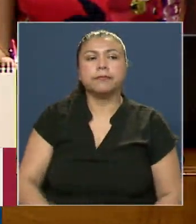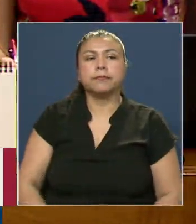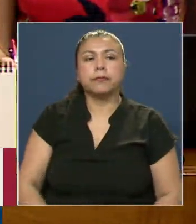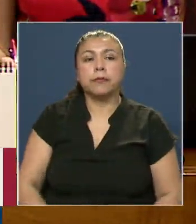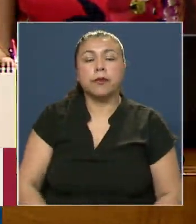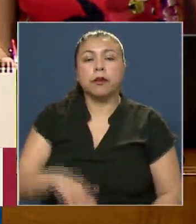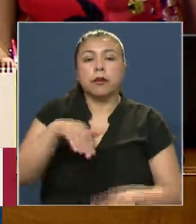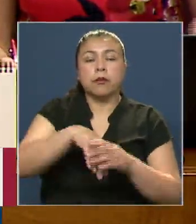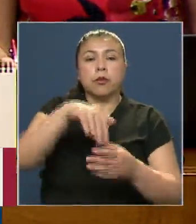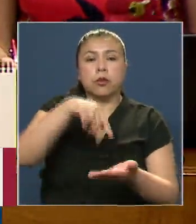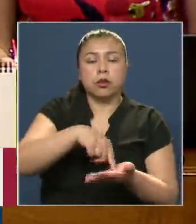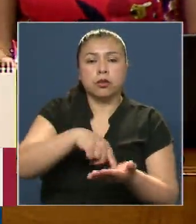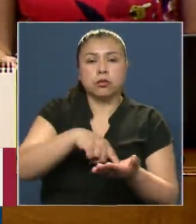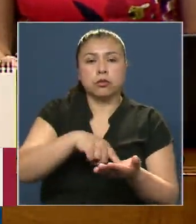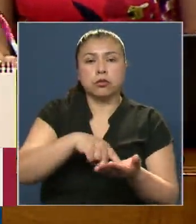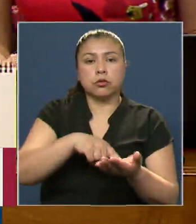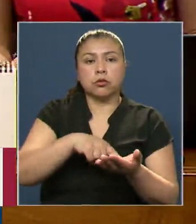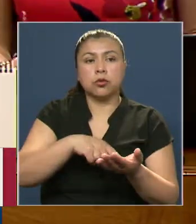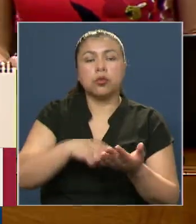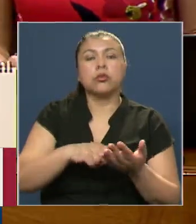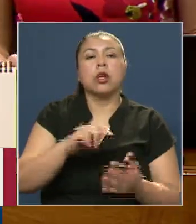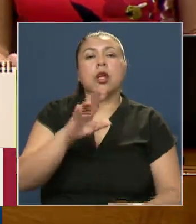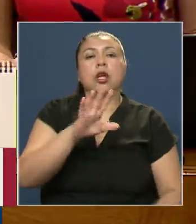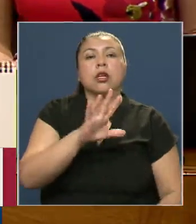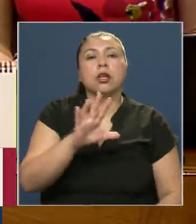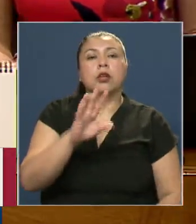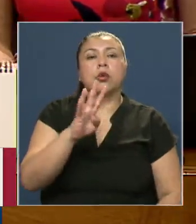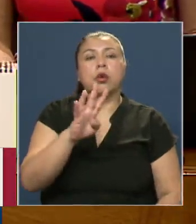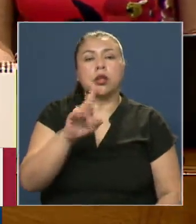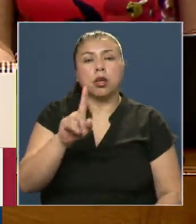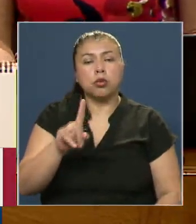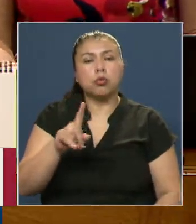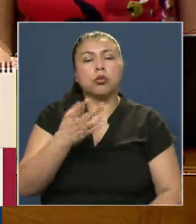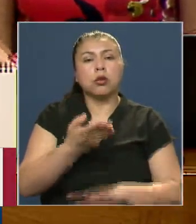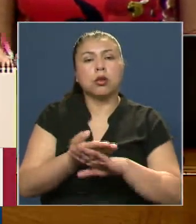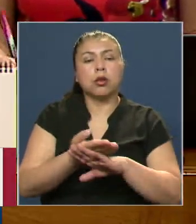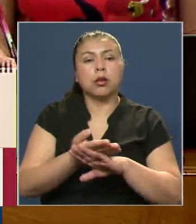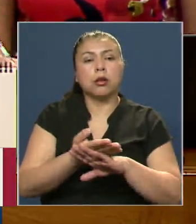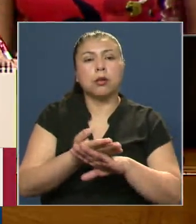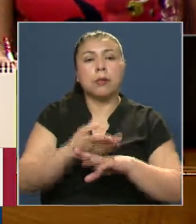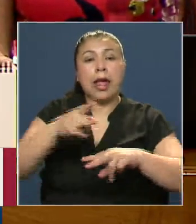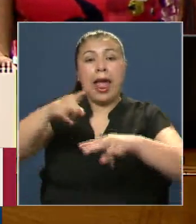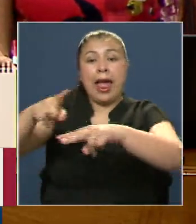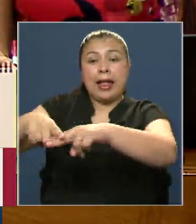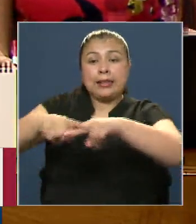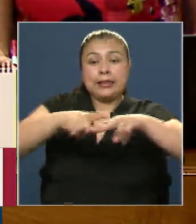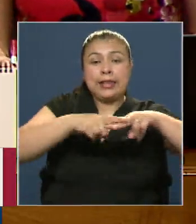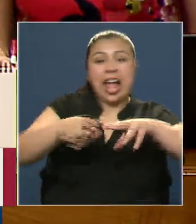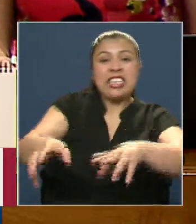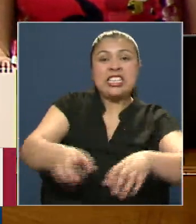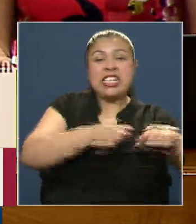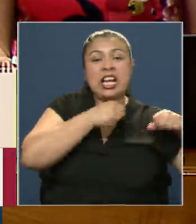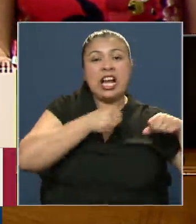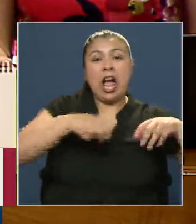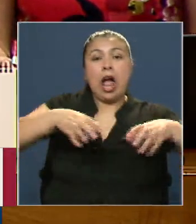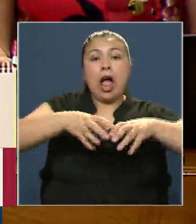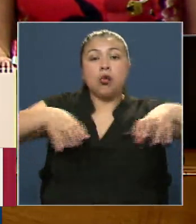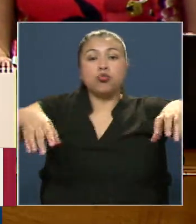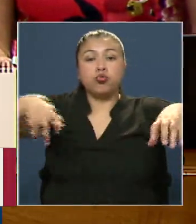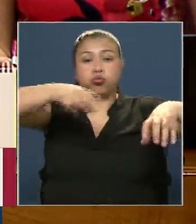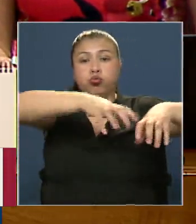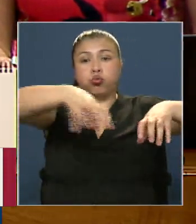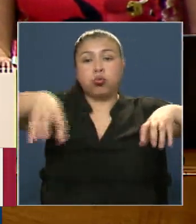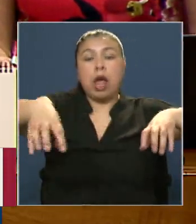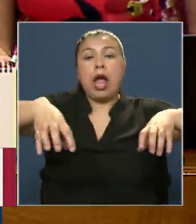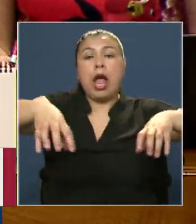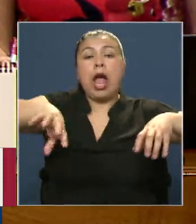En votación, la resolución 541, que solicita el retiro de la línea de tren que atraviesa la ciudad de Calama en